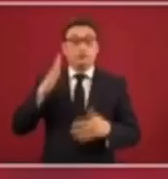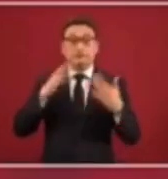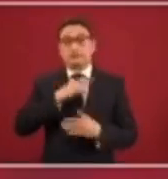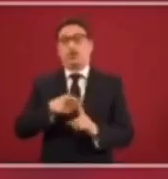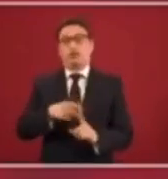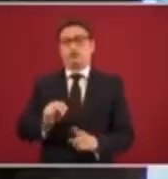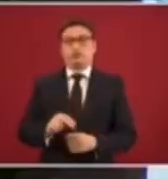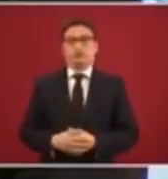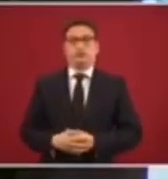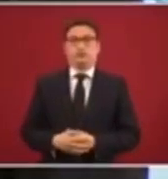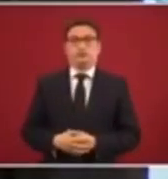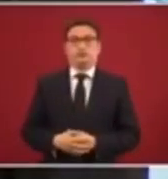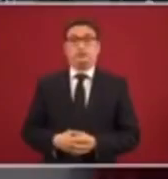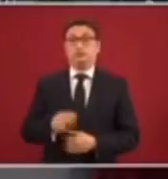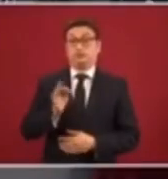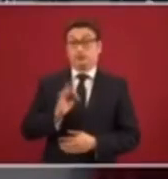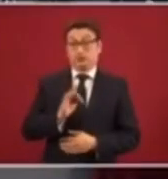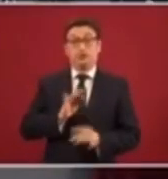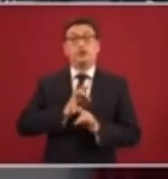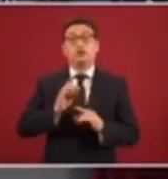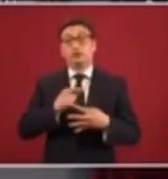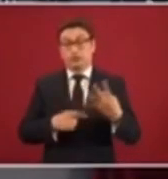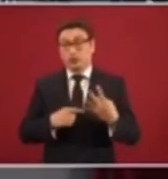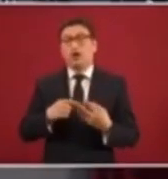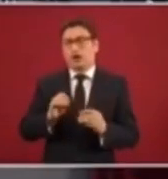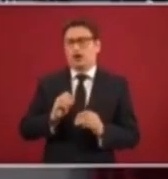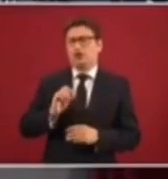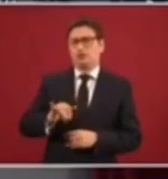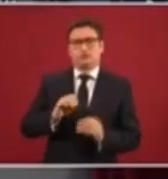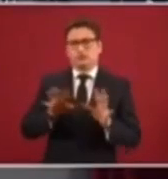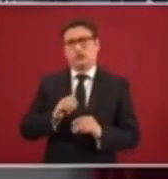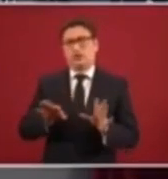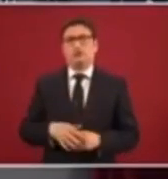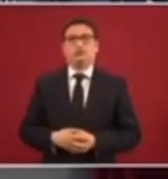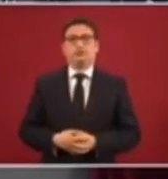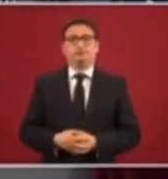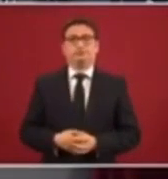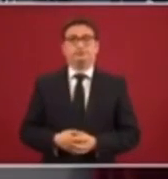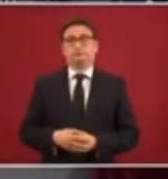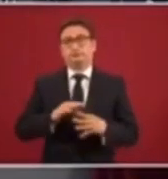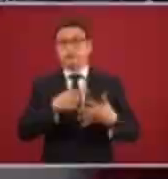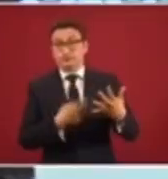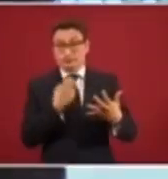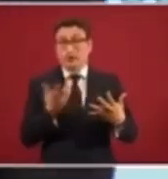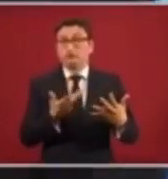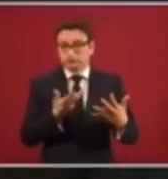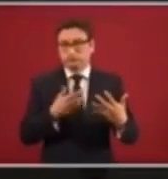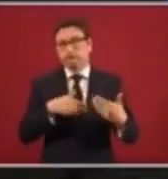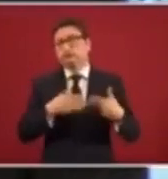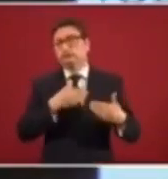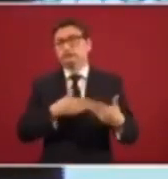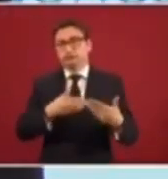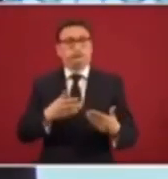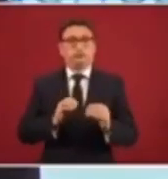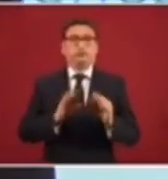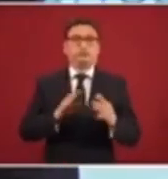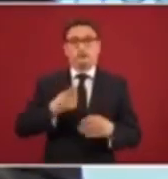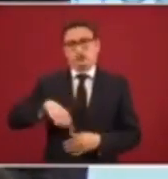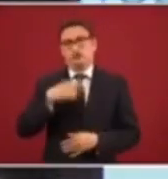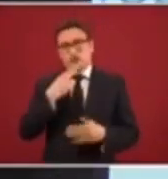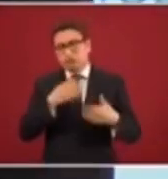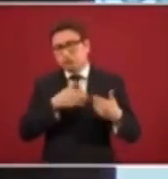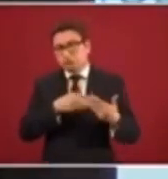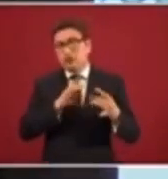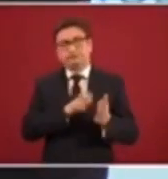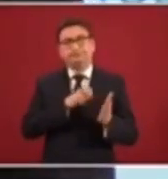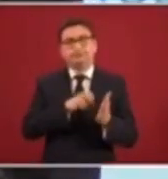descalifiquemos. Entonces, ¿sí habría una posibilidad en caso de que usted observara que... sí, no, claro. Este es un método que de siempre aplicamos. Vamos